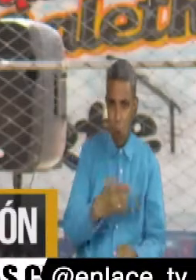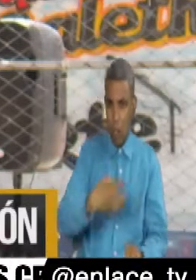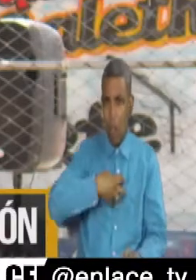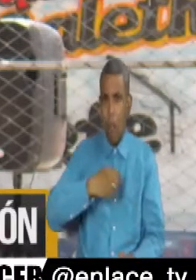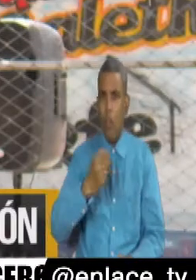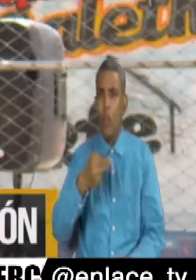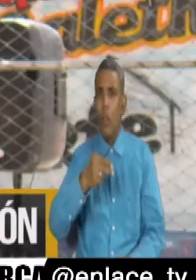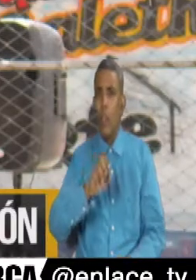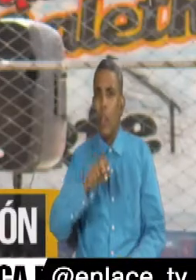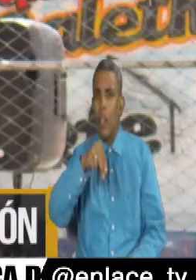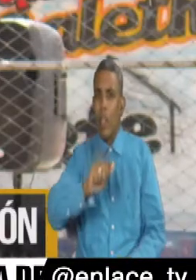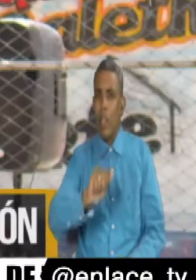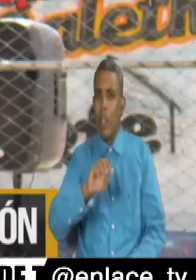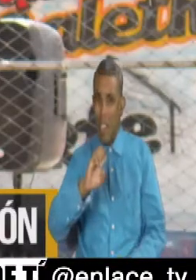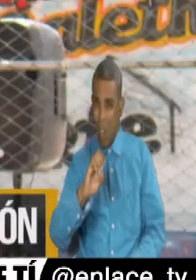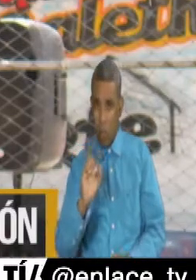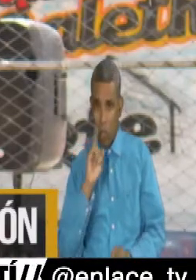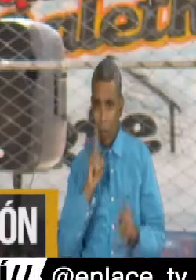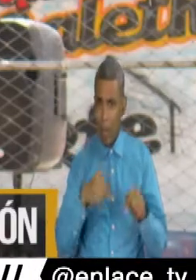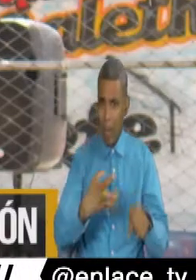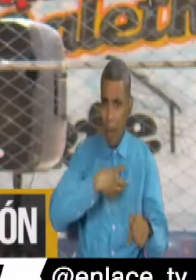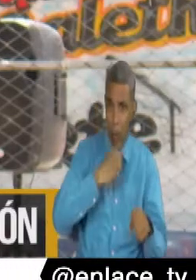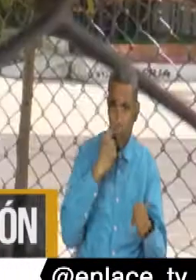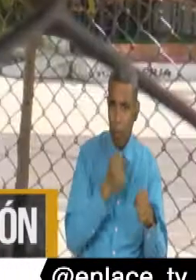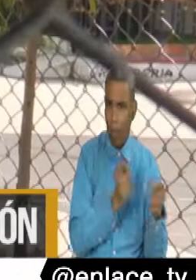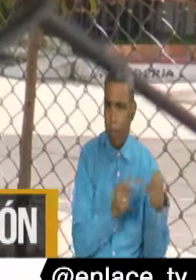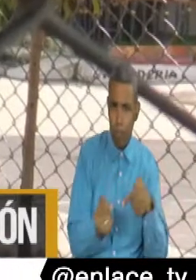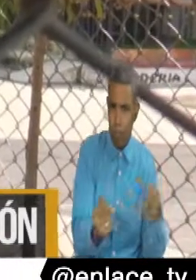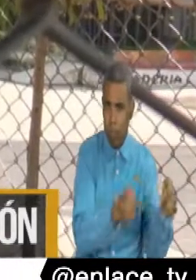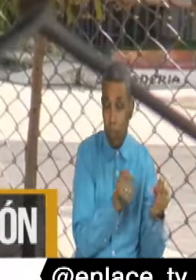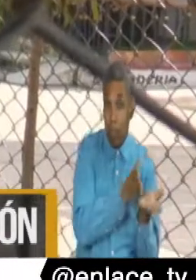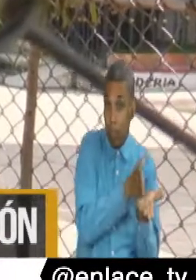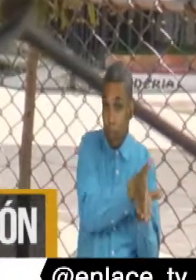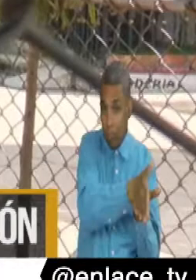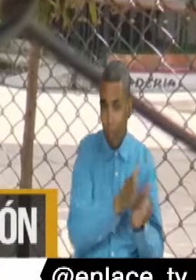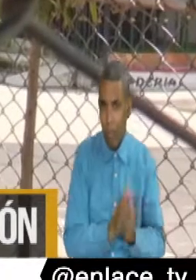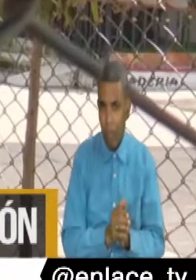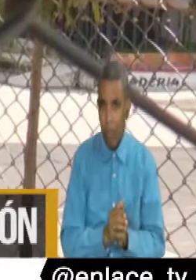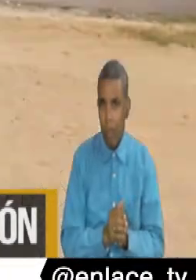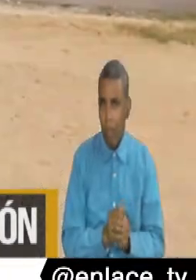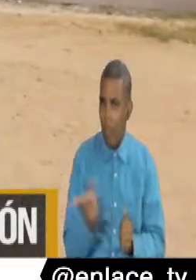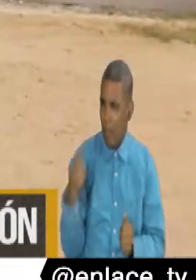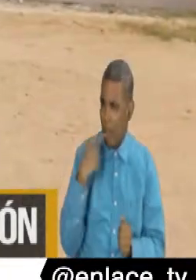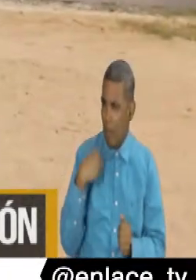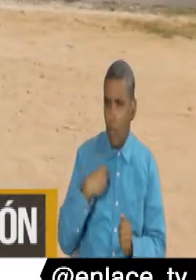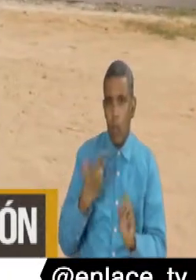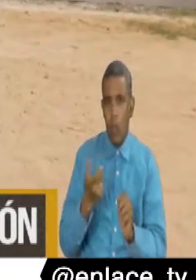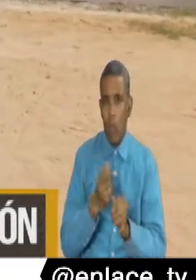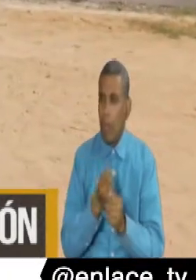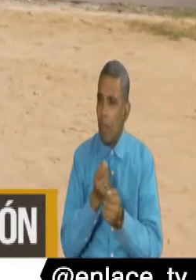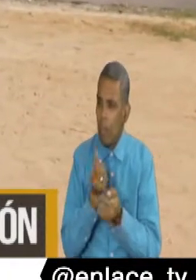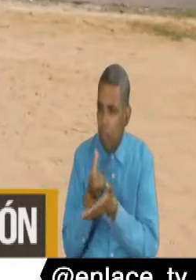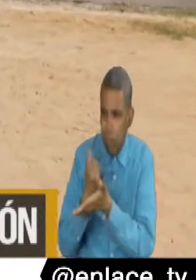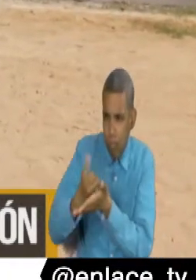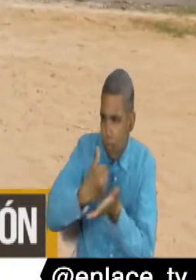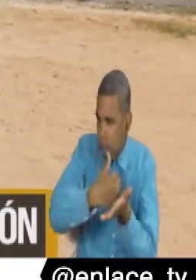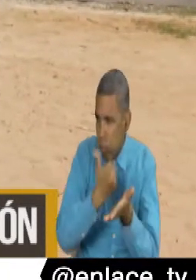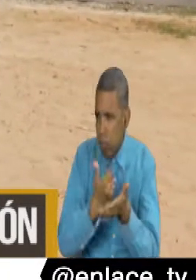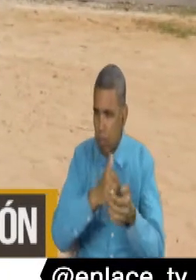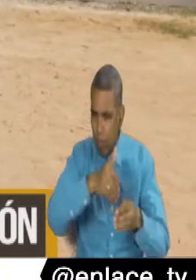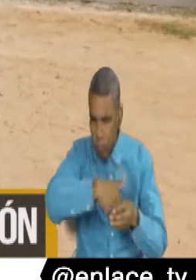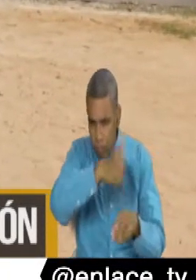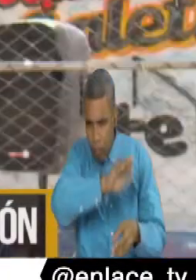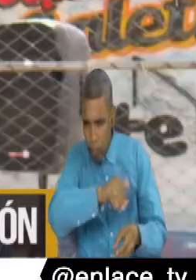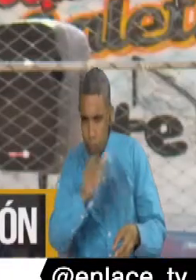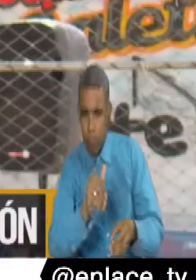los contratistas, que también está activo, un campeonato muy bueno. Indicaron que continuarán tocando puertas para hacerle arreglo que necesita